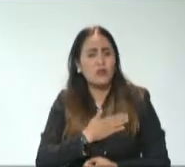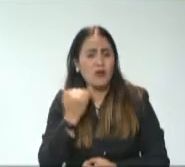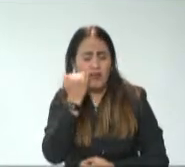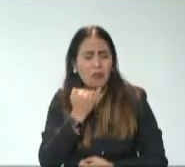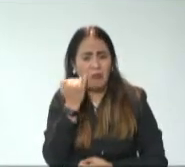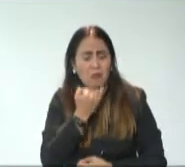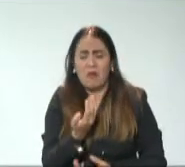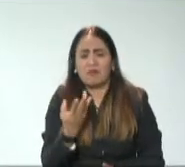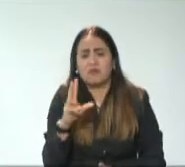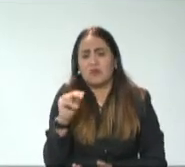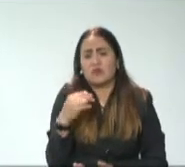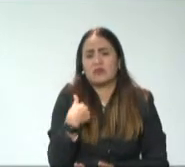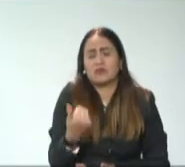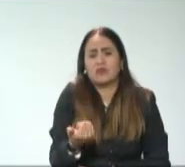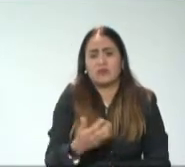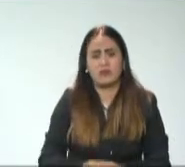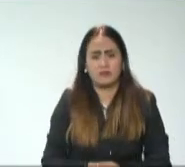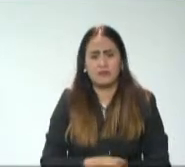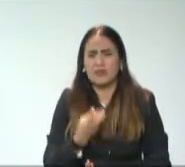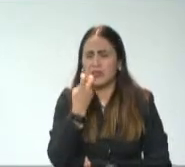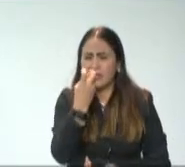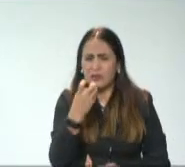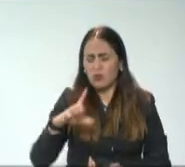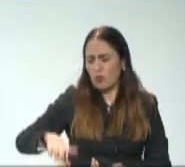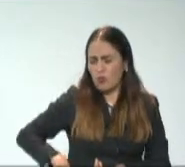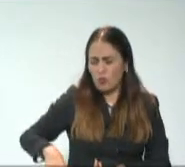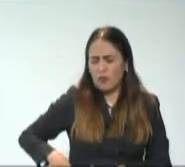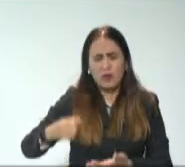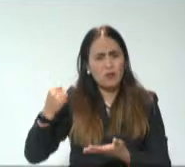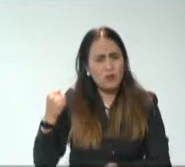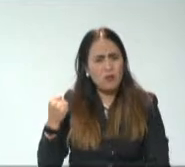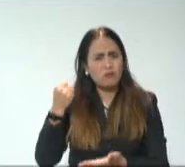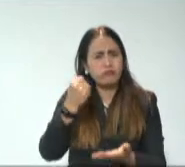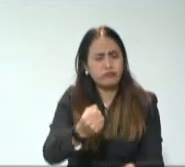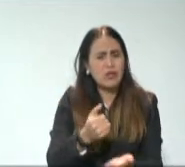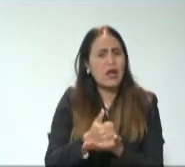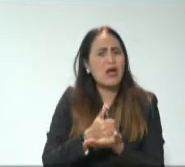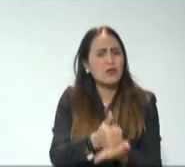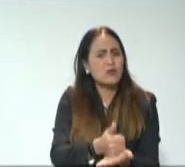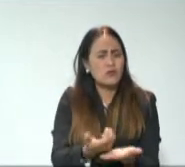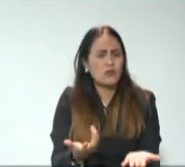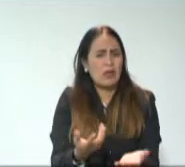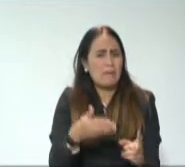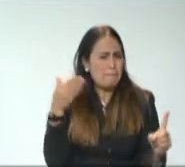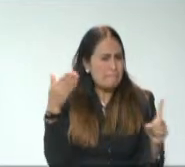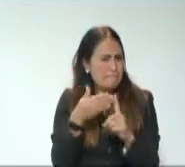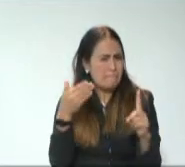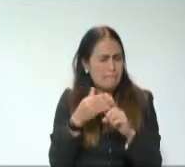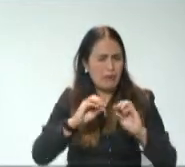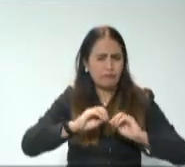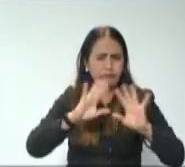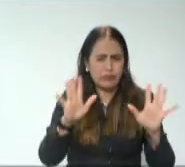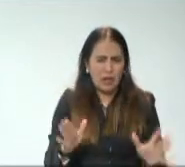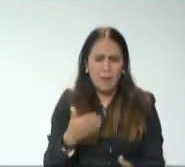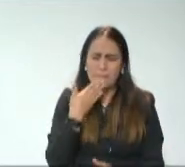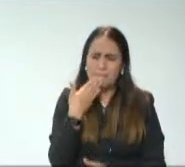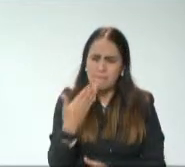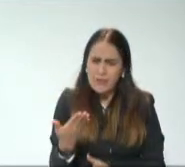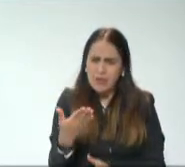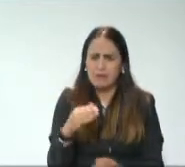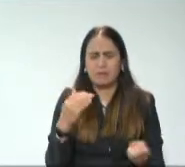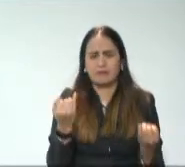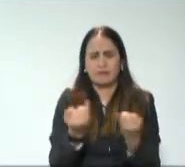subsidios que deba dar el gobierno en momentos así lleguen de manera transparente de manera